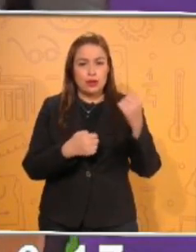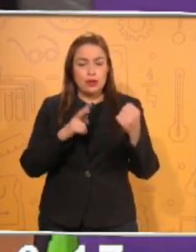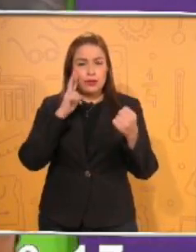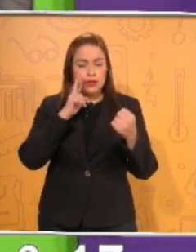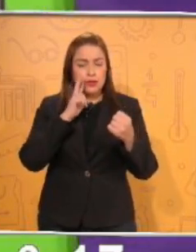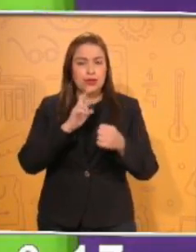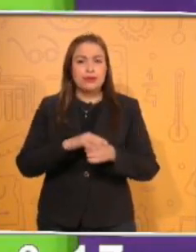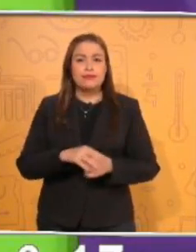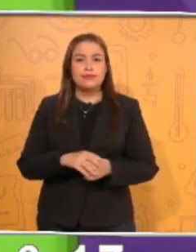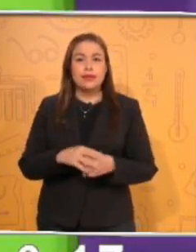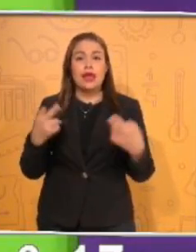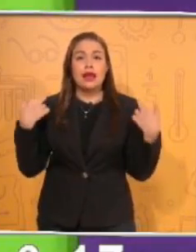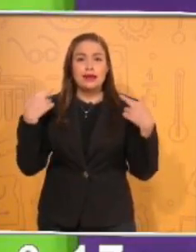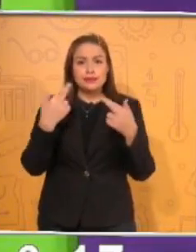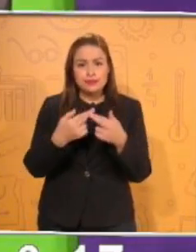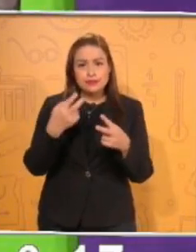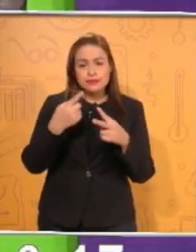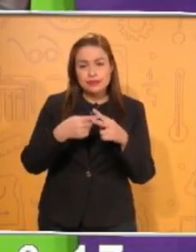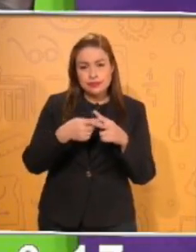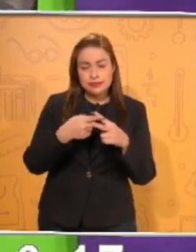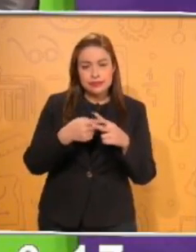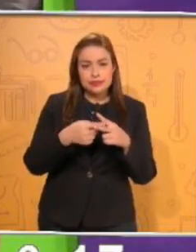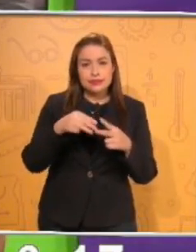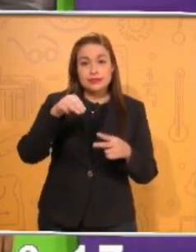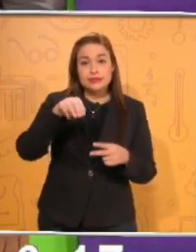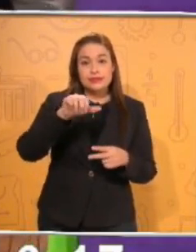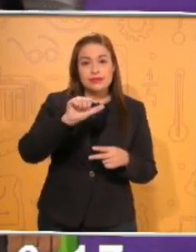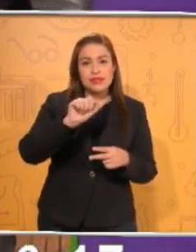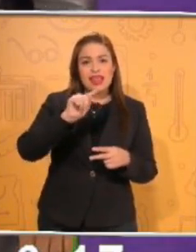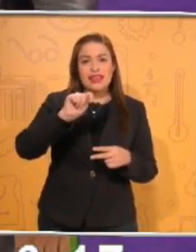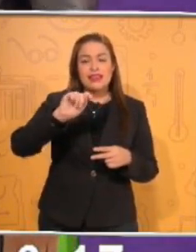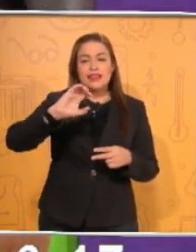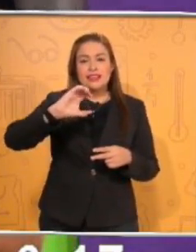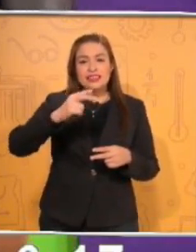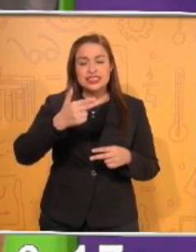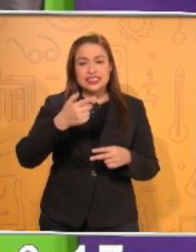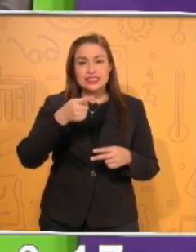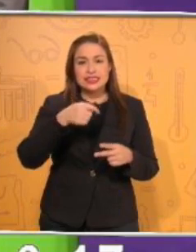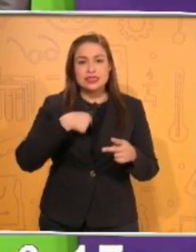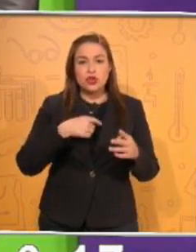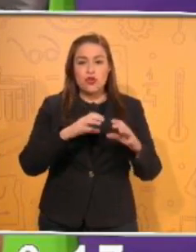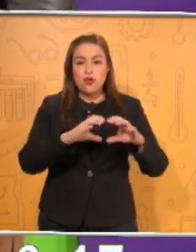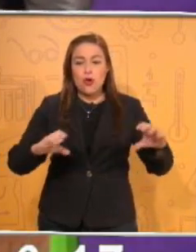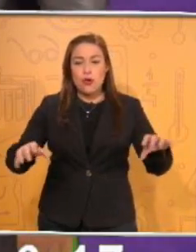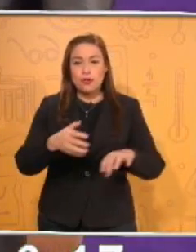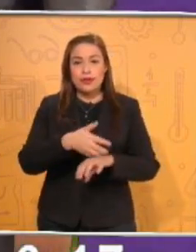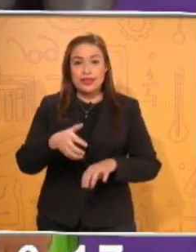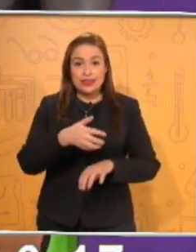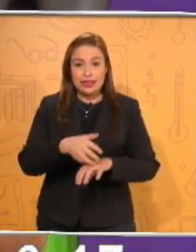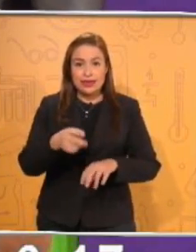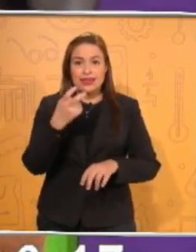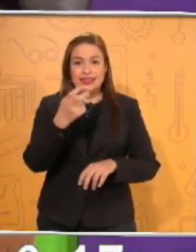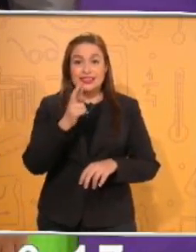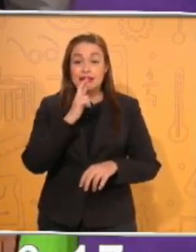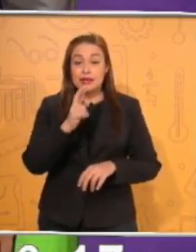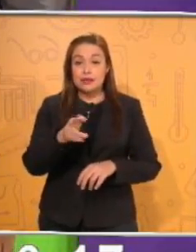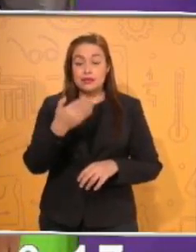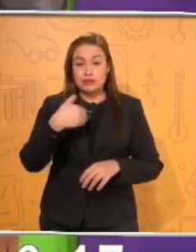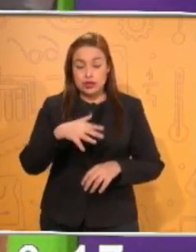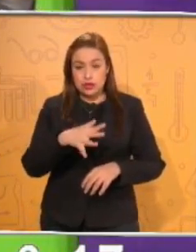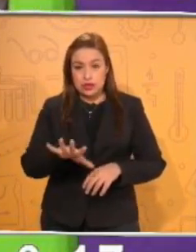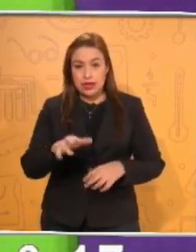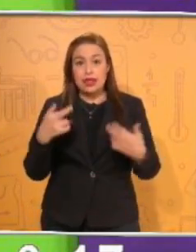teacher matched the formulas with geometrical figures. Number 10, the math